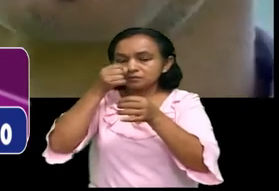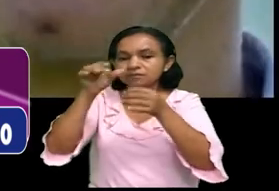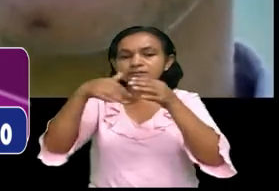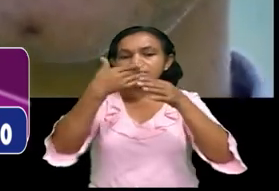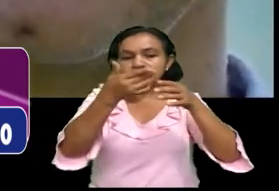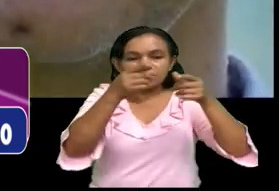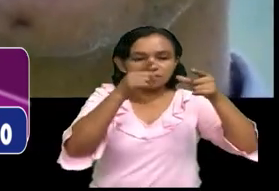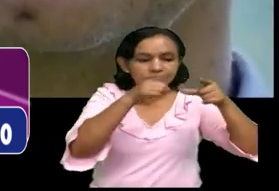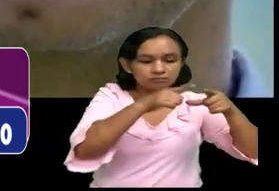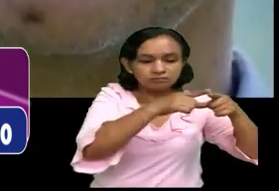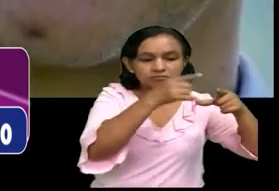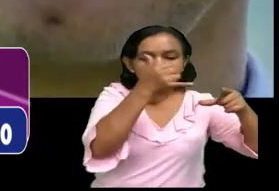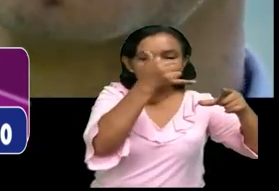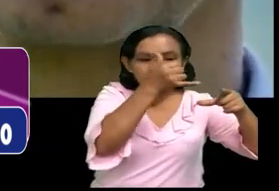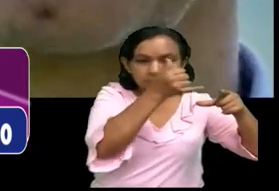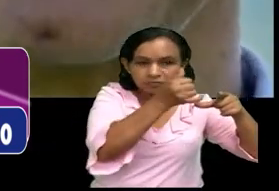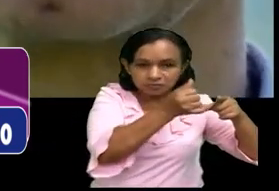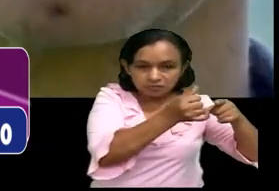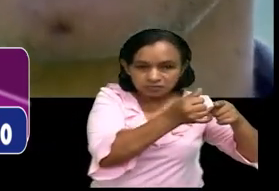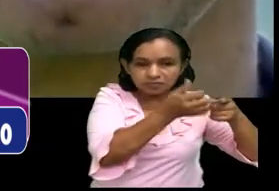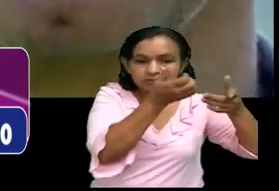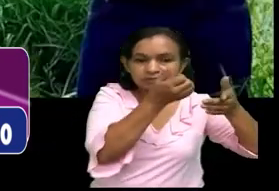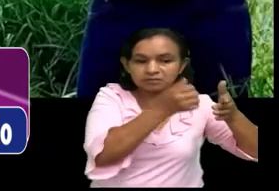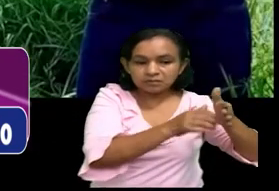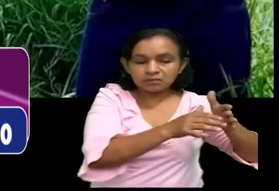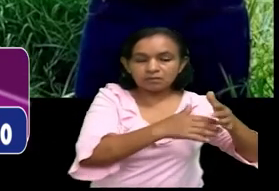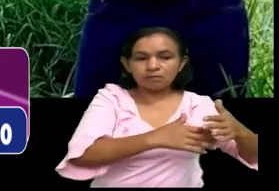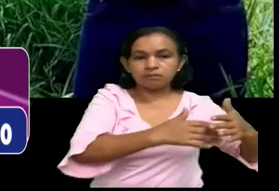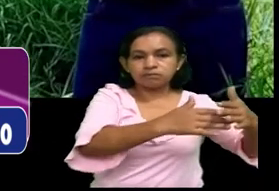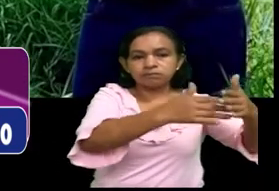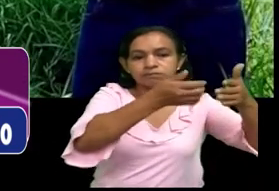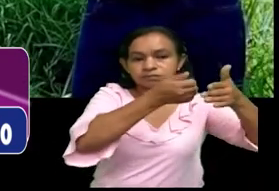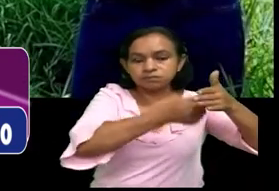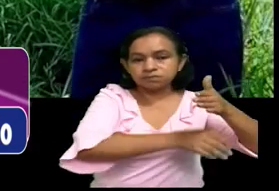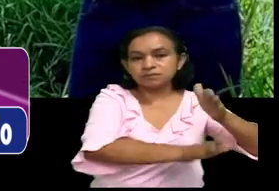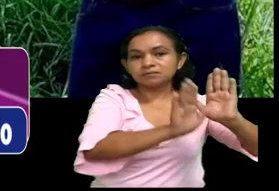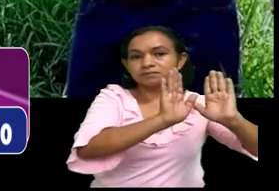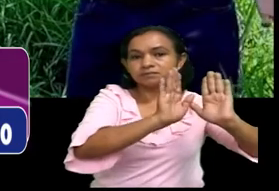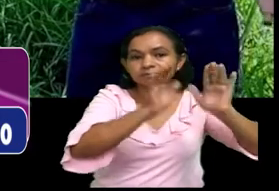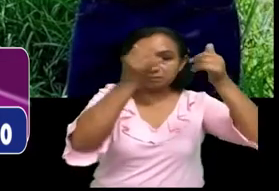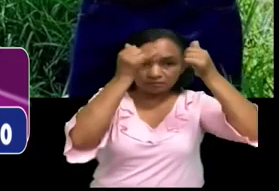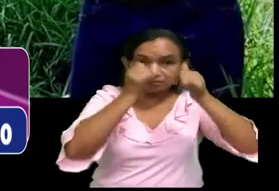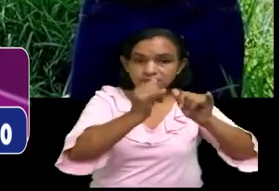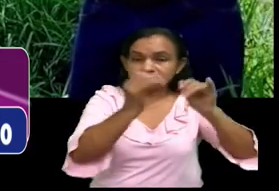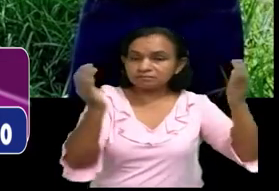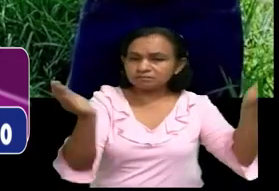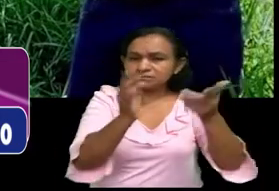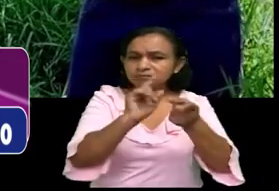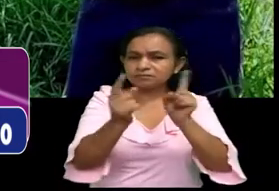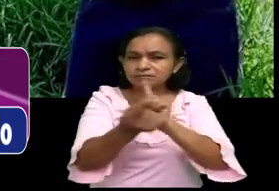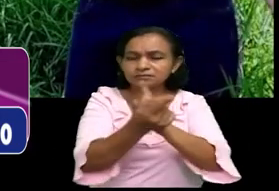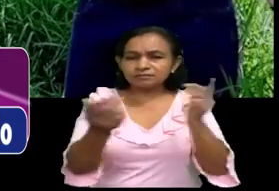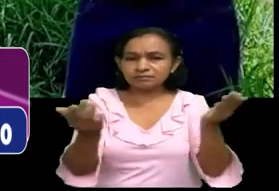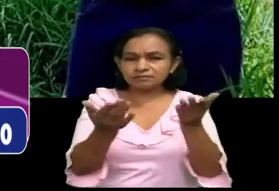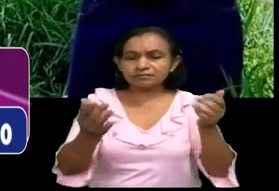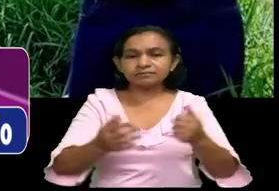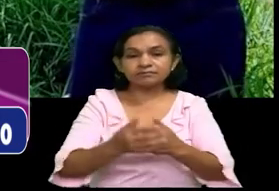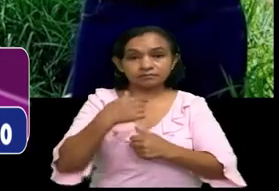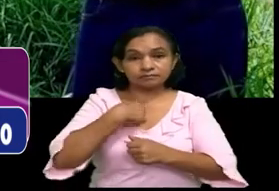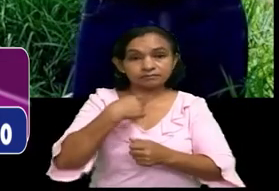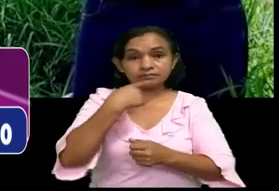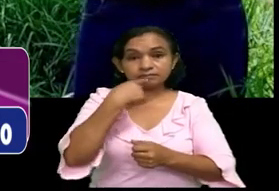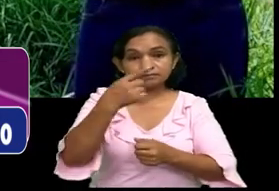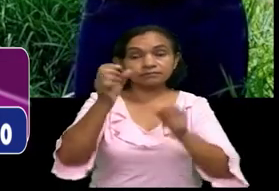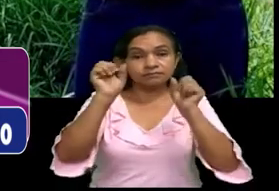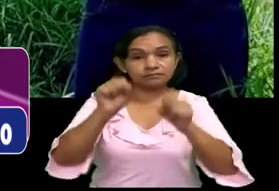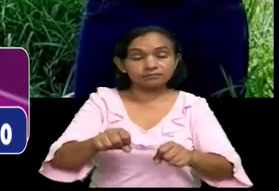otras acciones que se estarán haciendo o cuáles van a ser, si es que van a darse otros ejes de trabajo dentro de esta dinámica? Sí, yo diría que